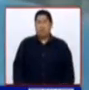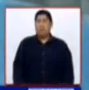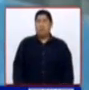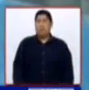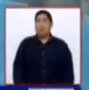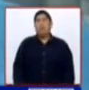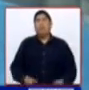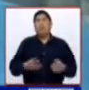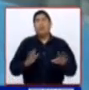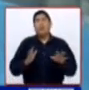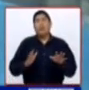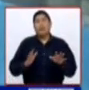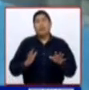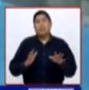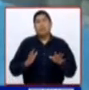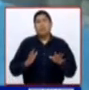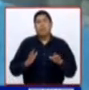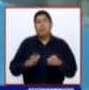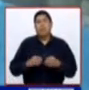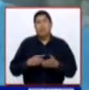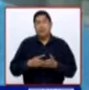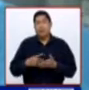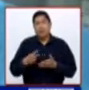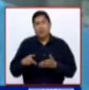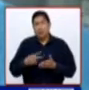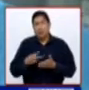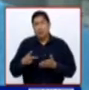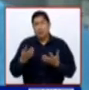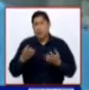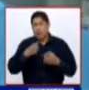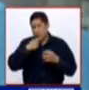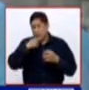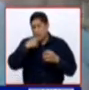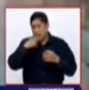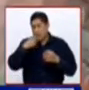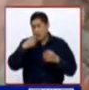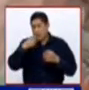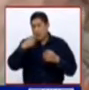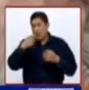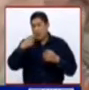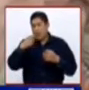Es que ya hemos tenido bastantes fracasos a la hora de querer quitarle el ventilador.